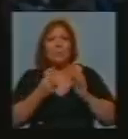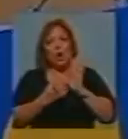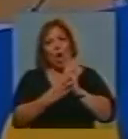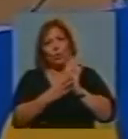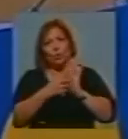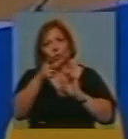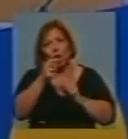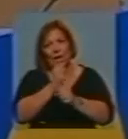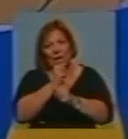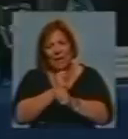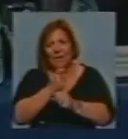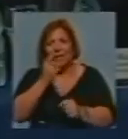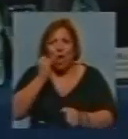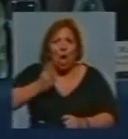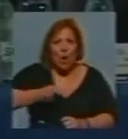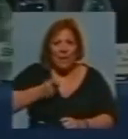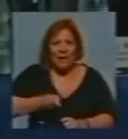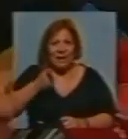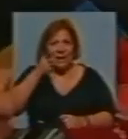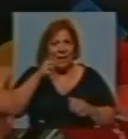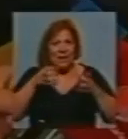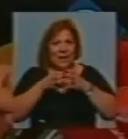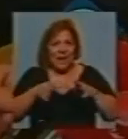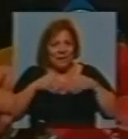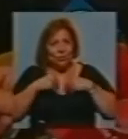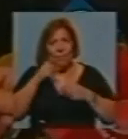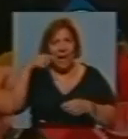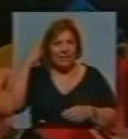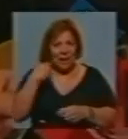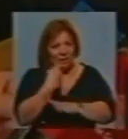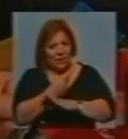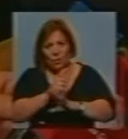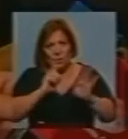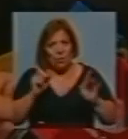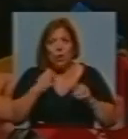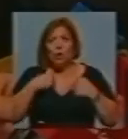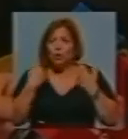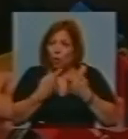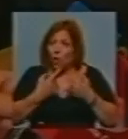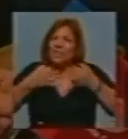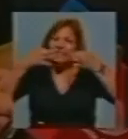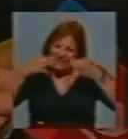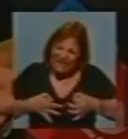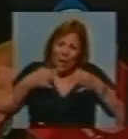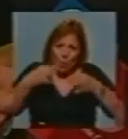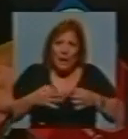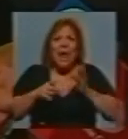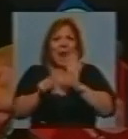constitucionalidad de las funciones y obligaciones que asumiría el ente. Nosotros tenemos la total certeza de la